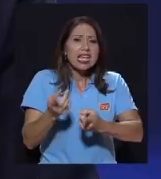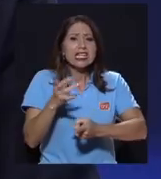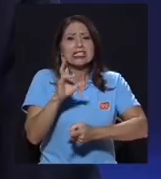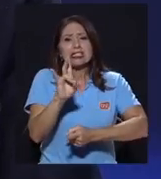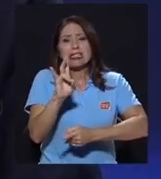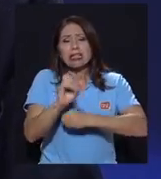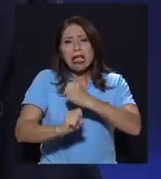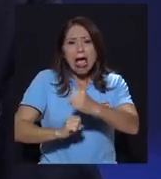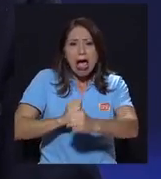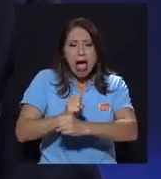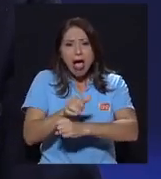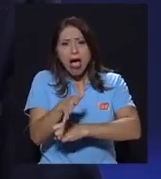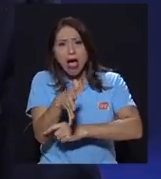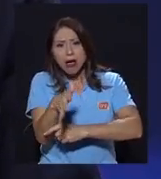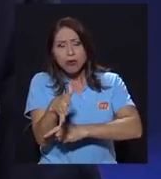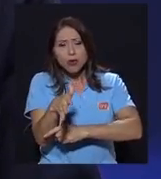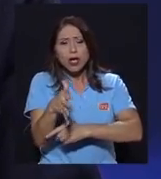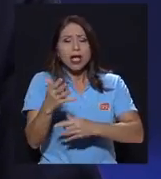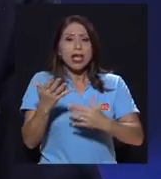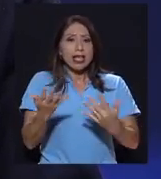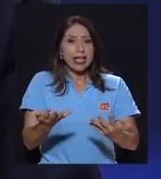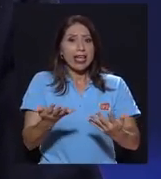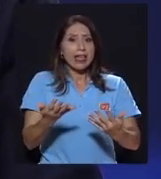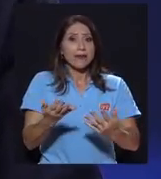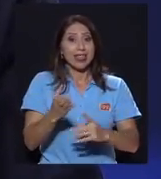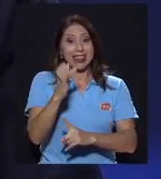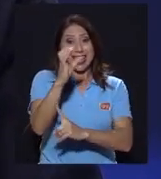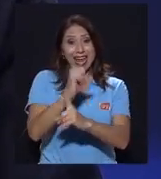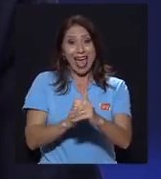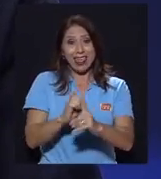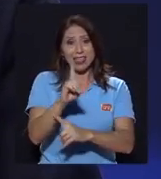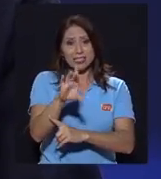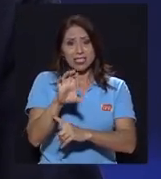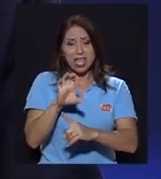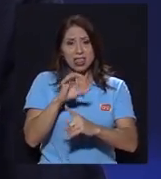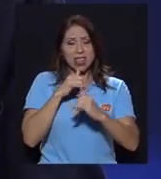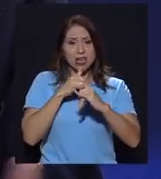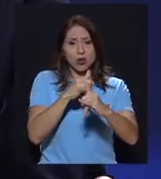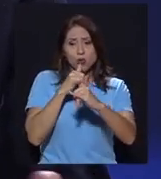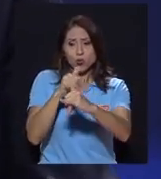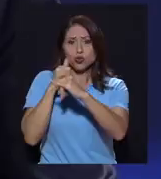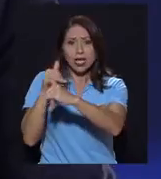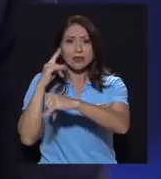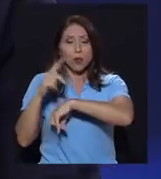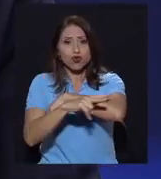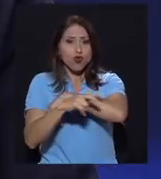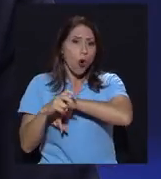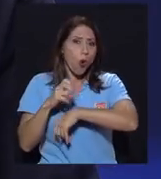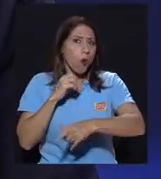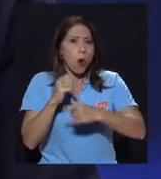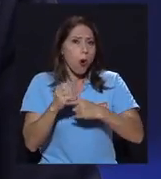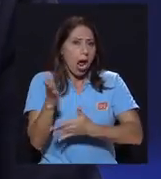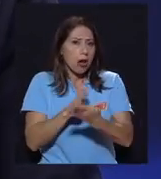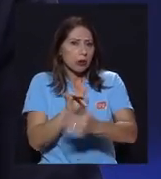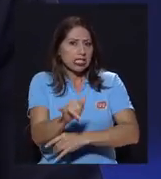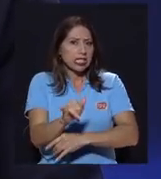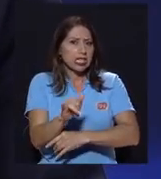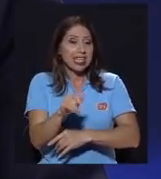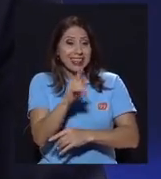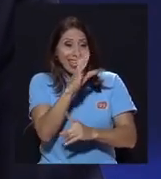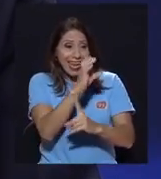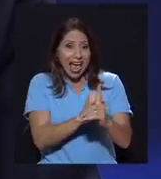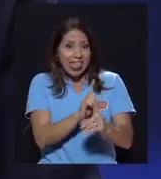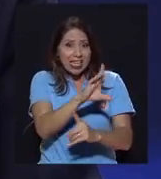años prácticamente de cada 100 denuncias que se presentan por robo o por algún delito solamente